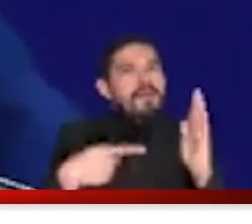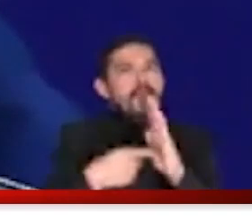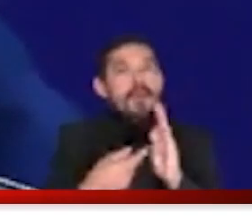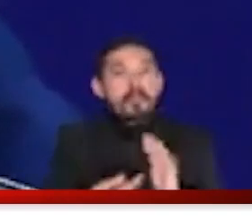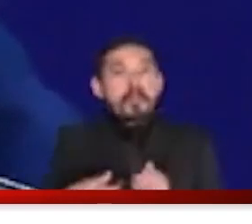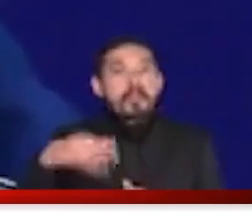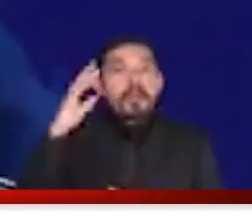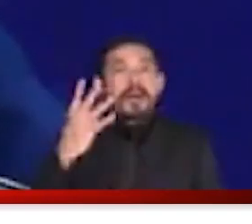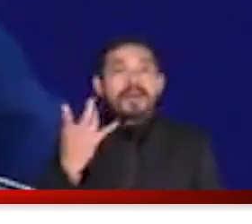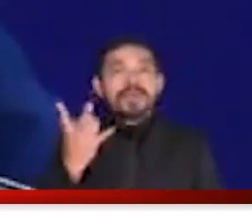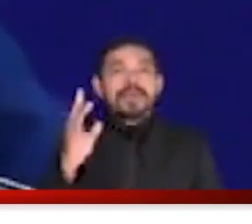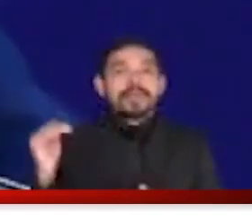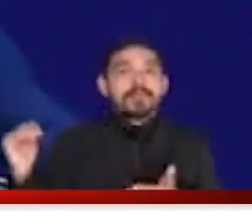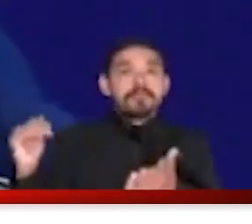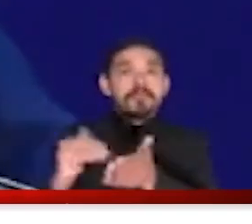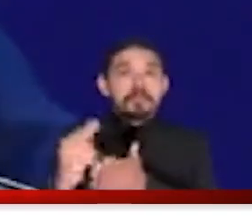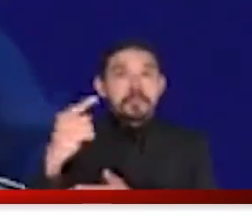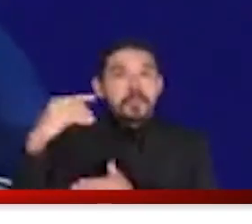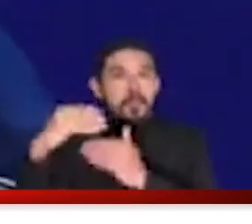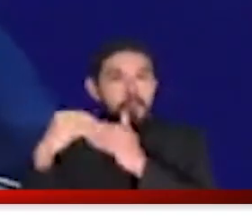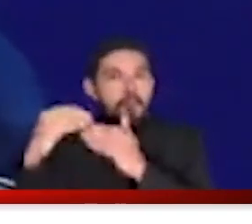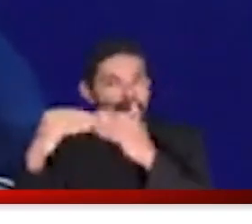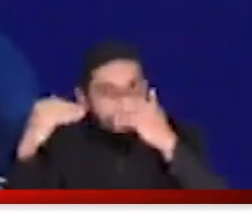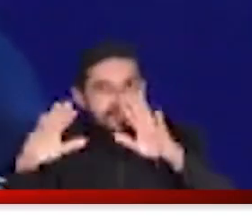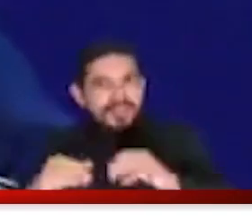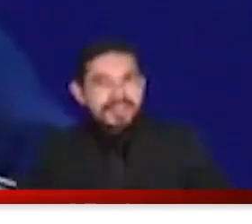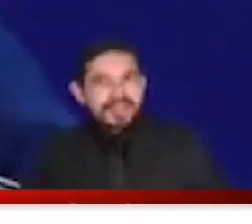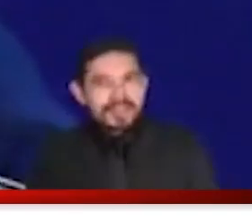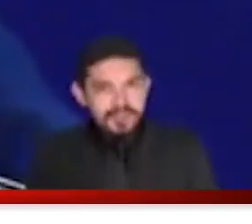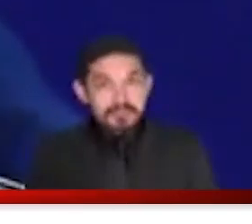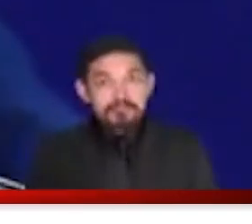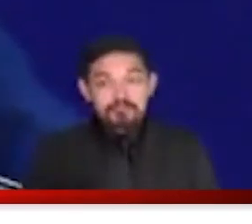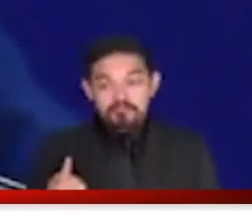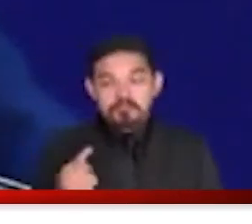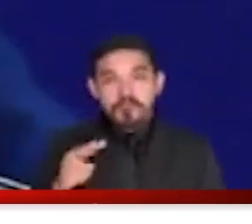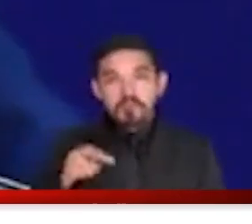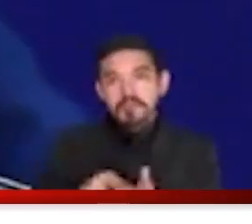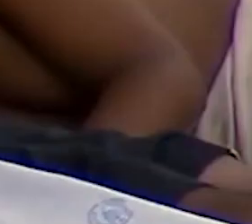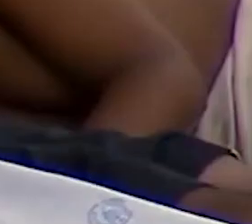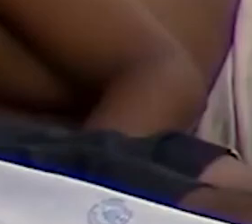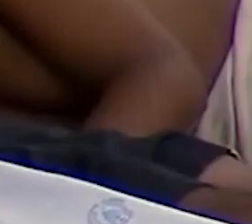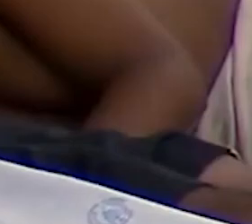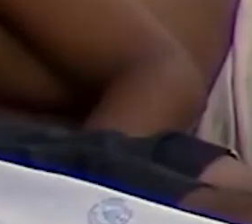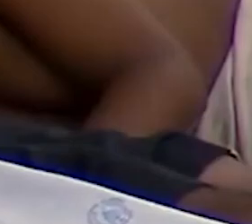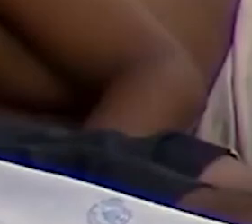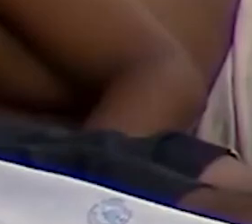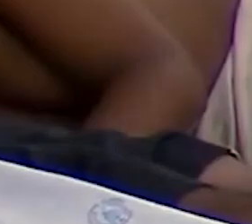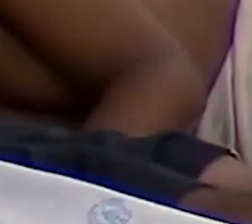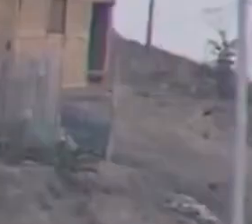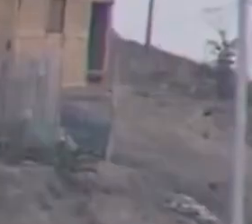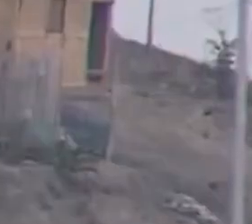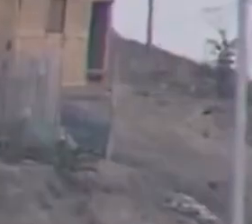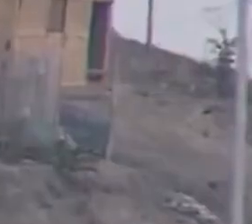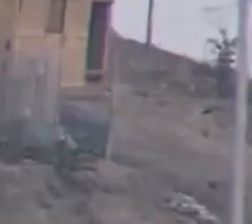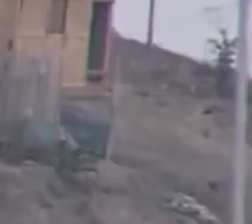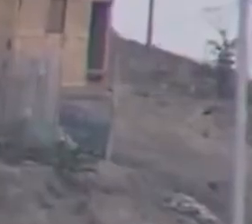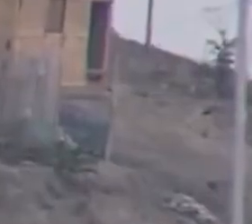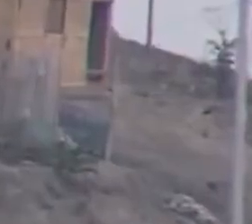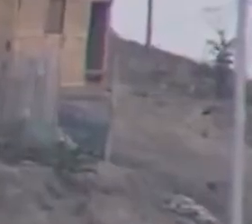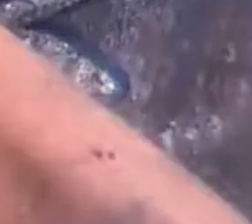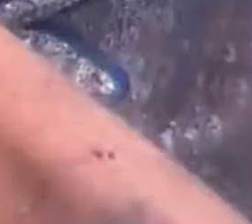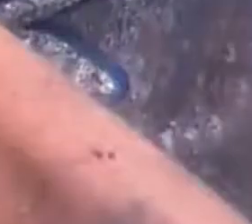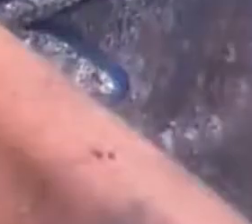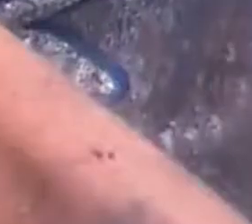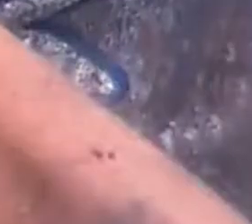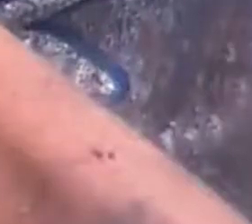de 17 1 millones deó en el 2022 todos estos logros parecen paliativos ante la